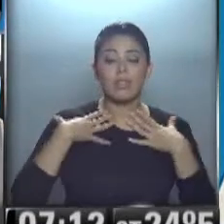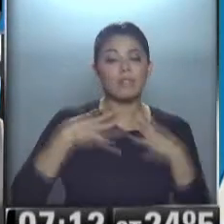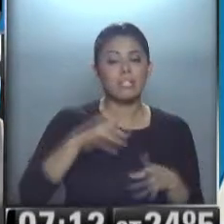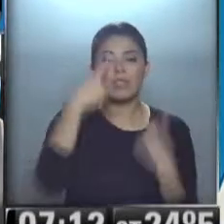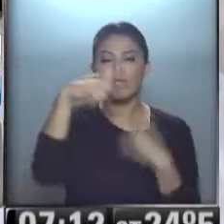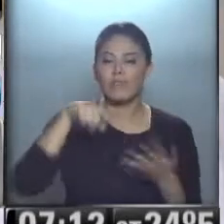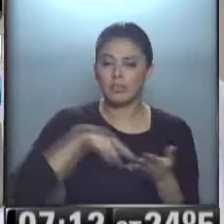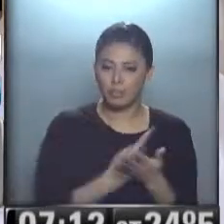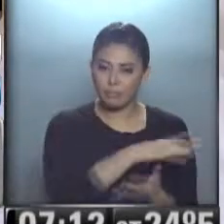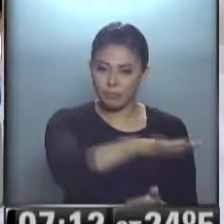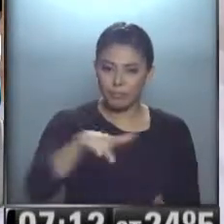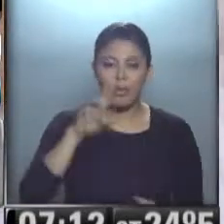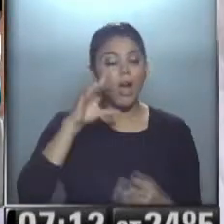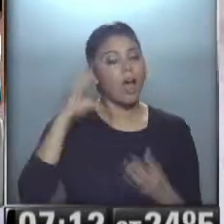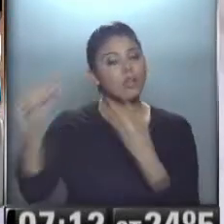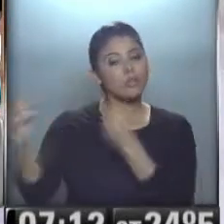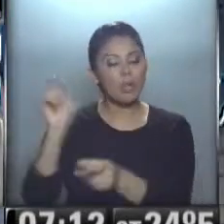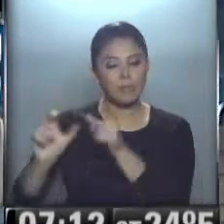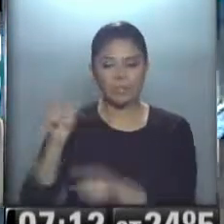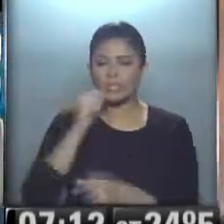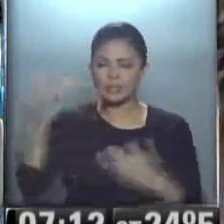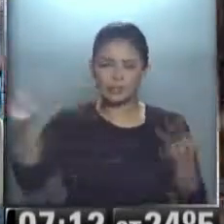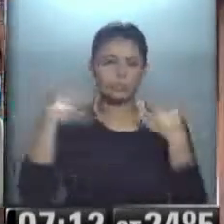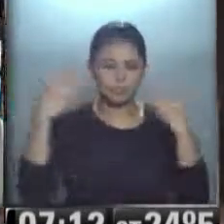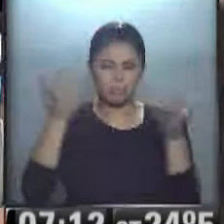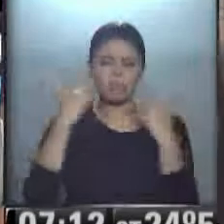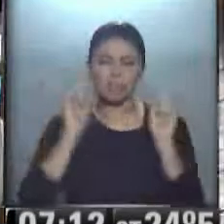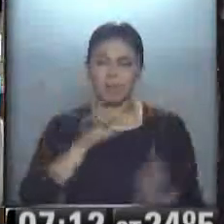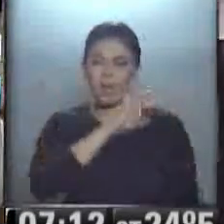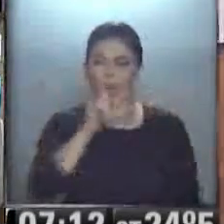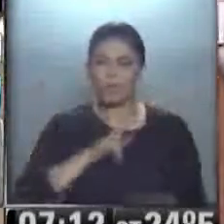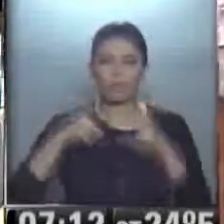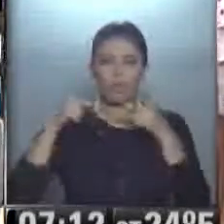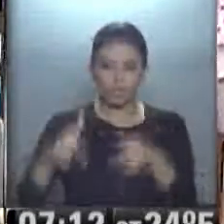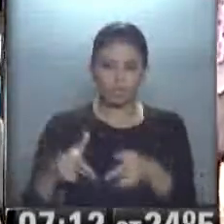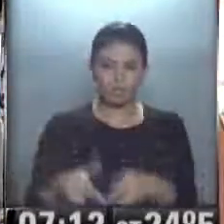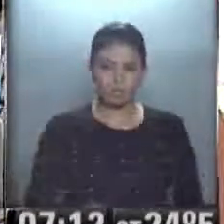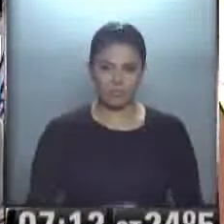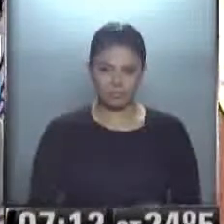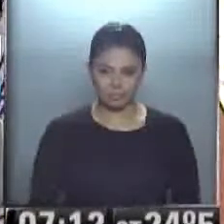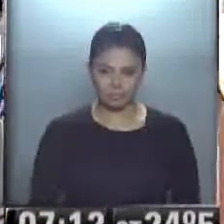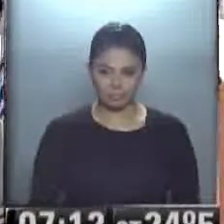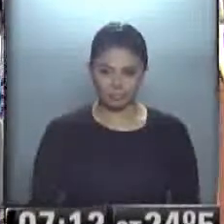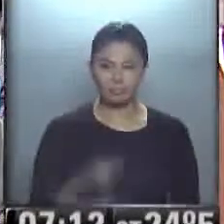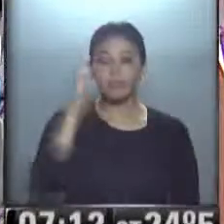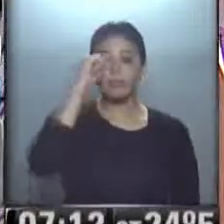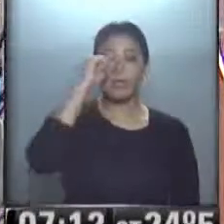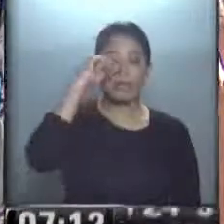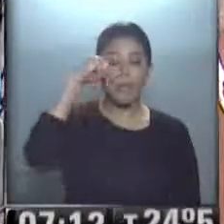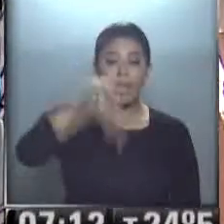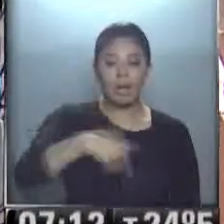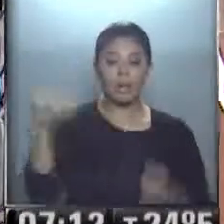porteños ayudan a los ciudadanos ante la gran ola de calor y los cortes de luz que afectan la ciudad. Estamos con los